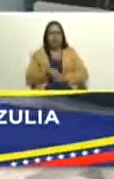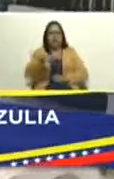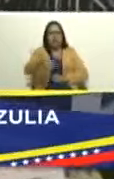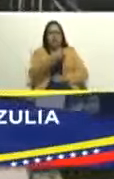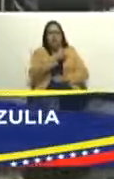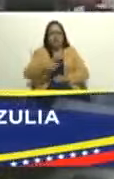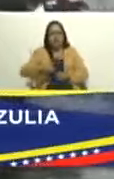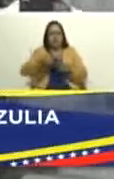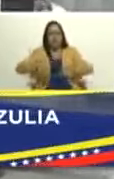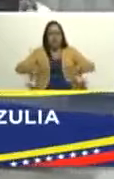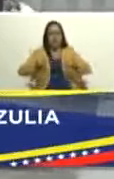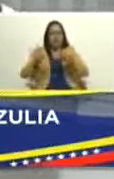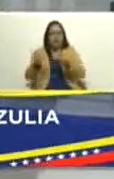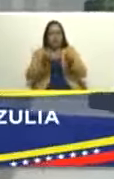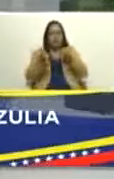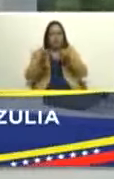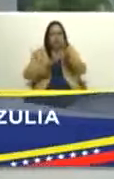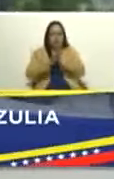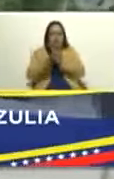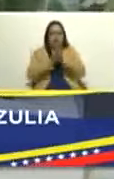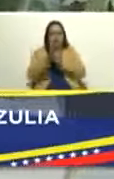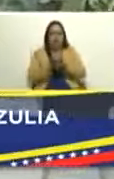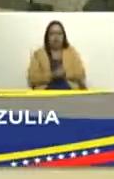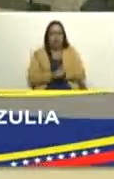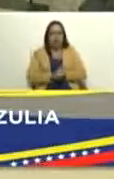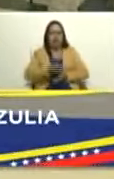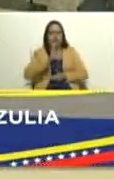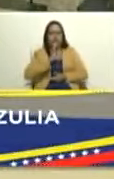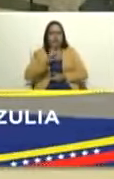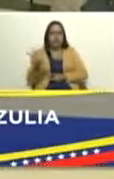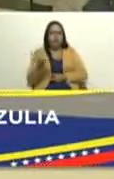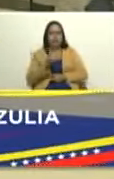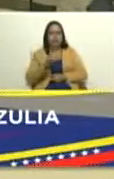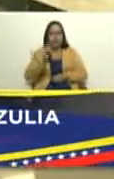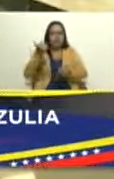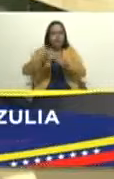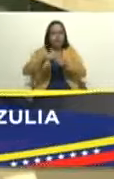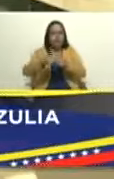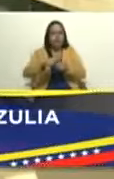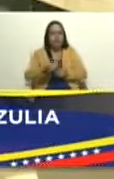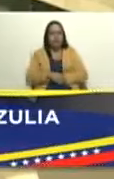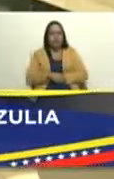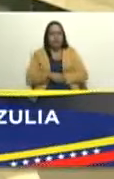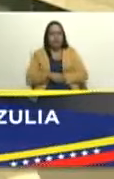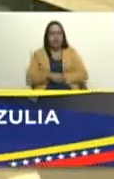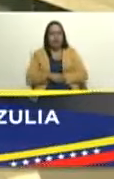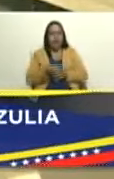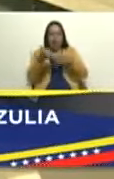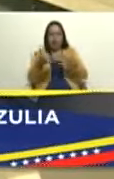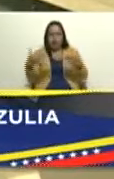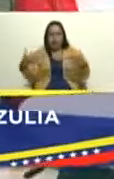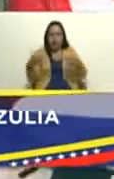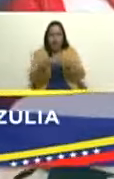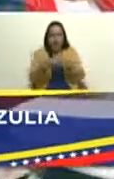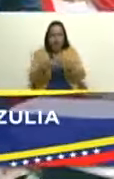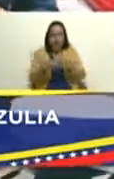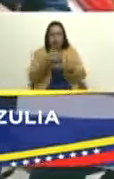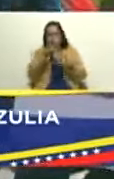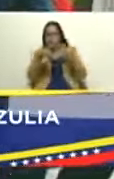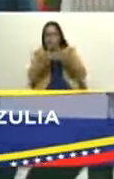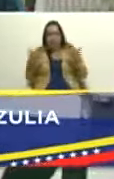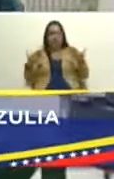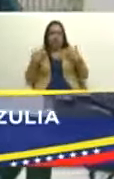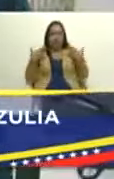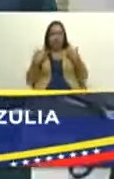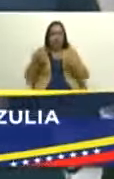la zona económica emprendedor del Banco de Venezuela de Maracaibo, estamos reunidos y contentas y contentos